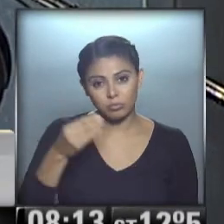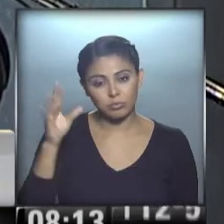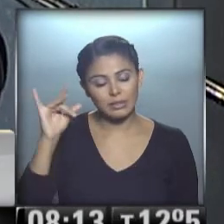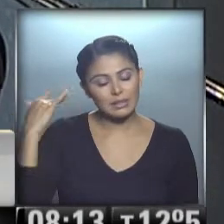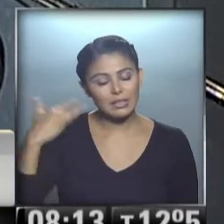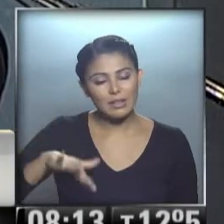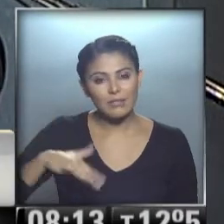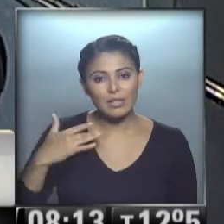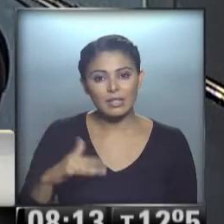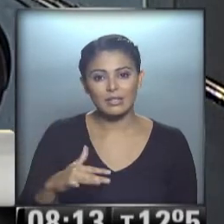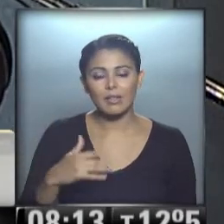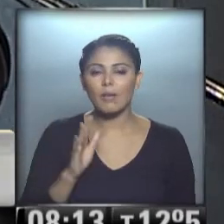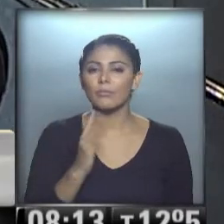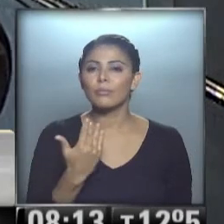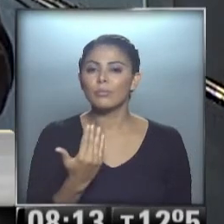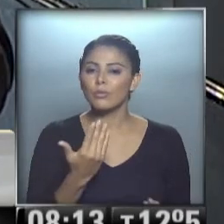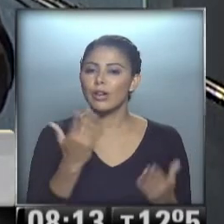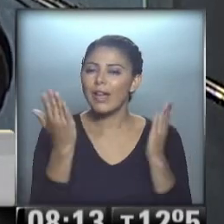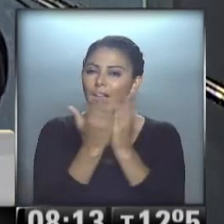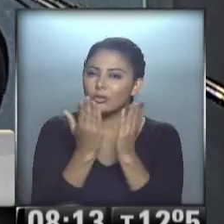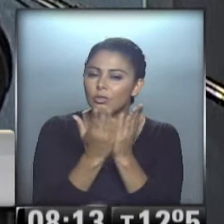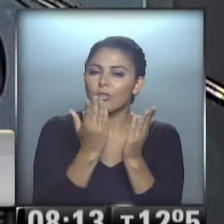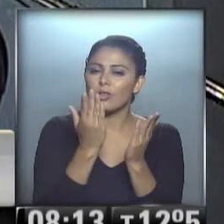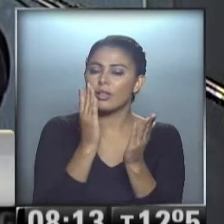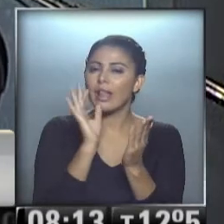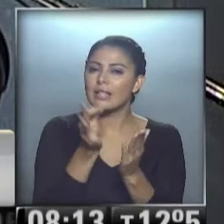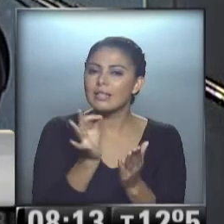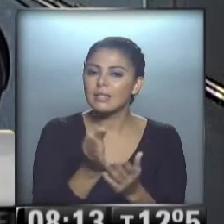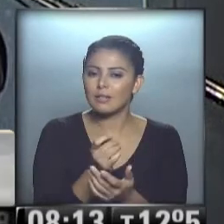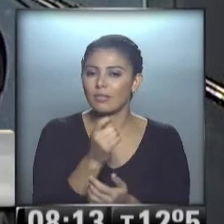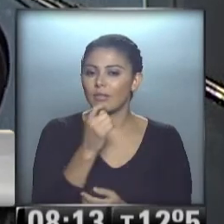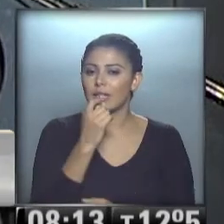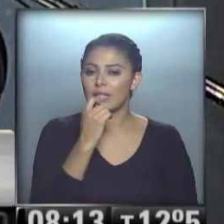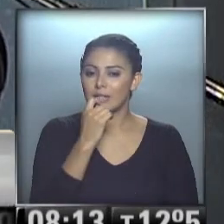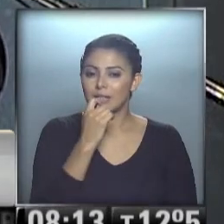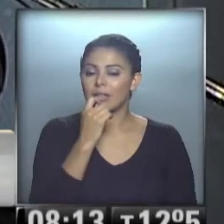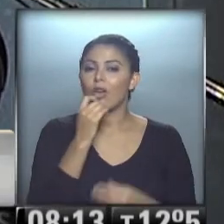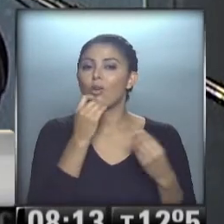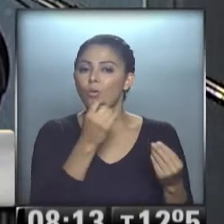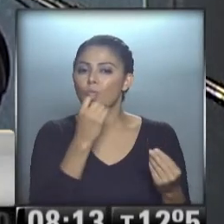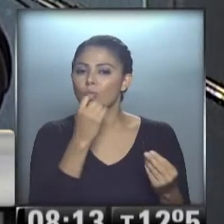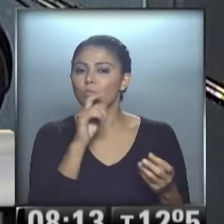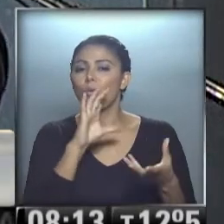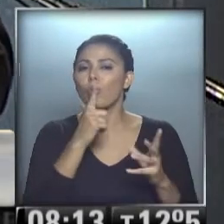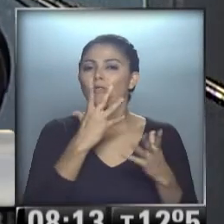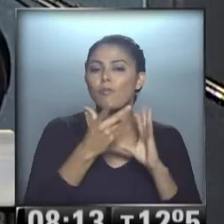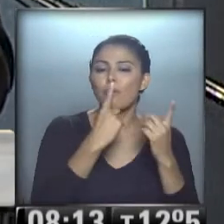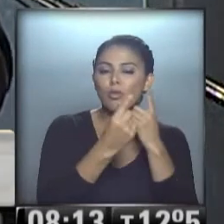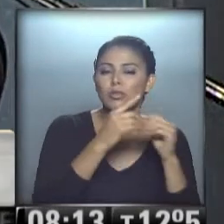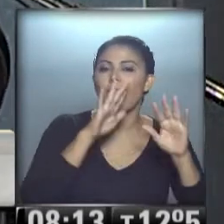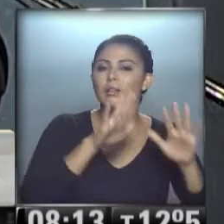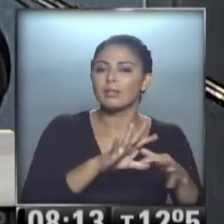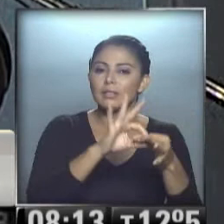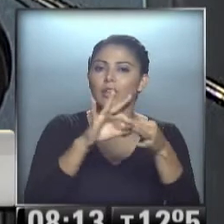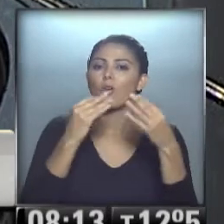difícil evaluar el impacto de un determinado tipo de medida de fuerza, por una razón